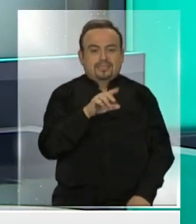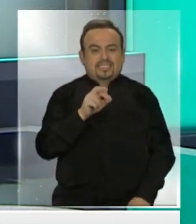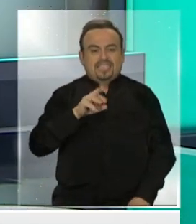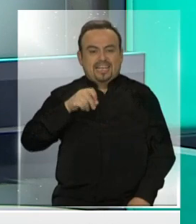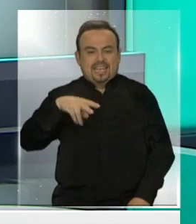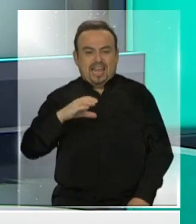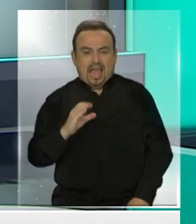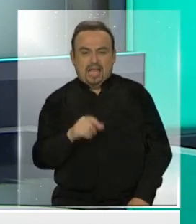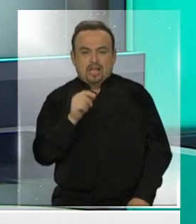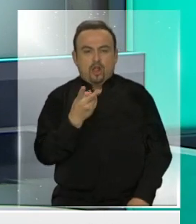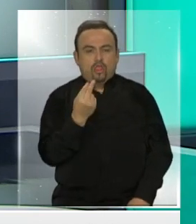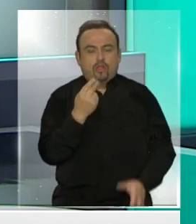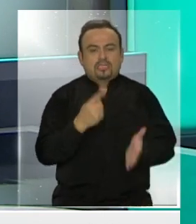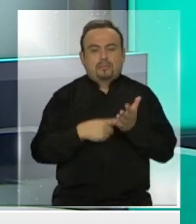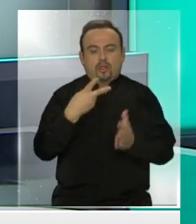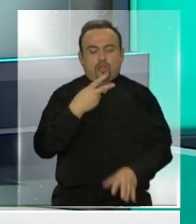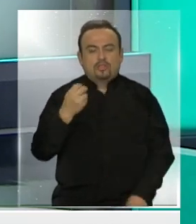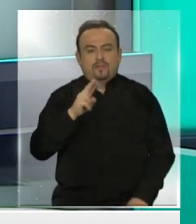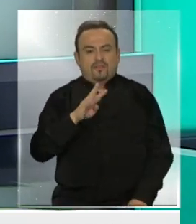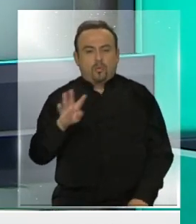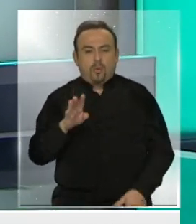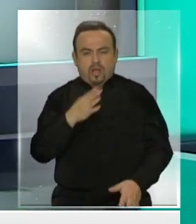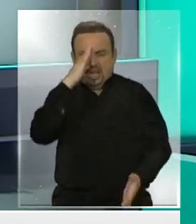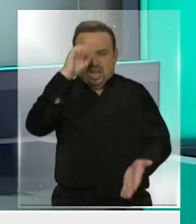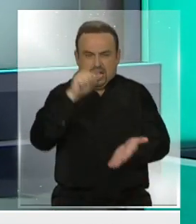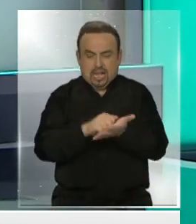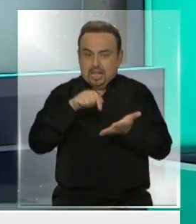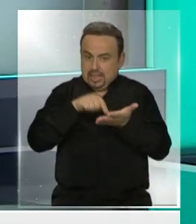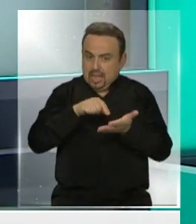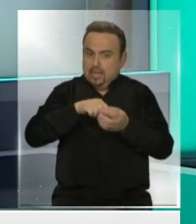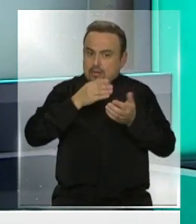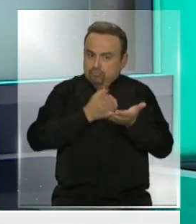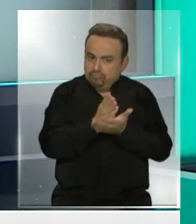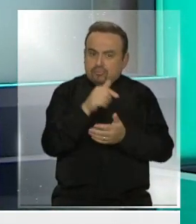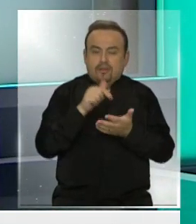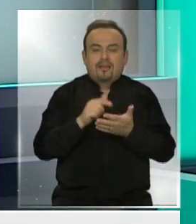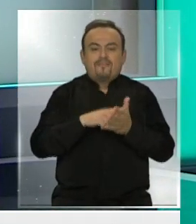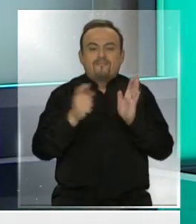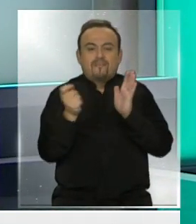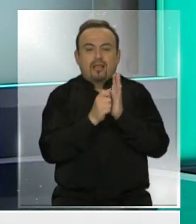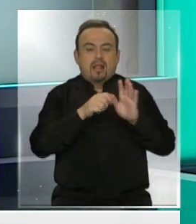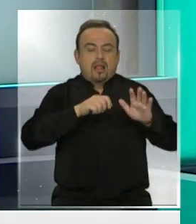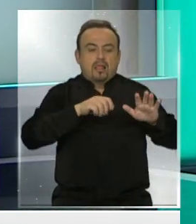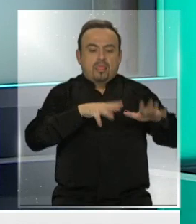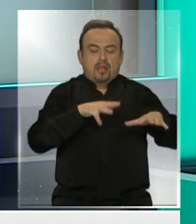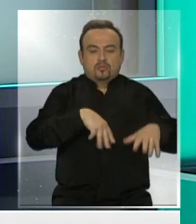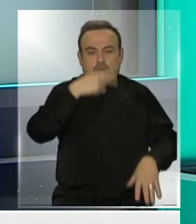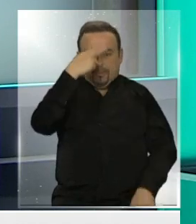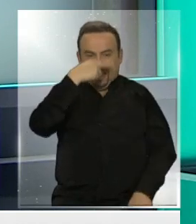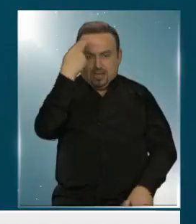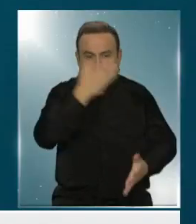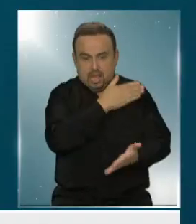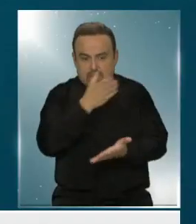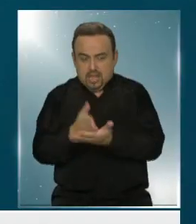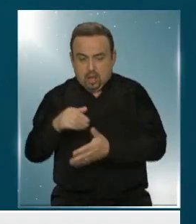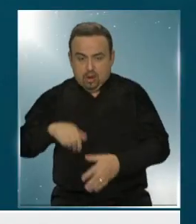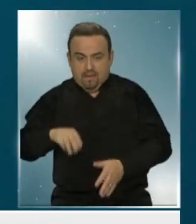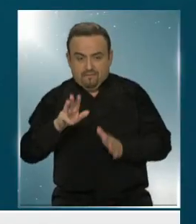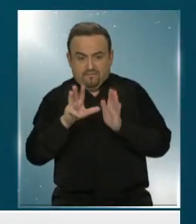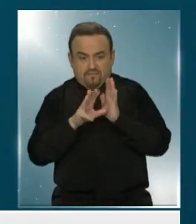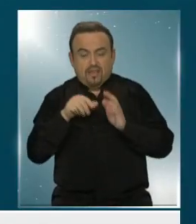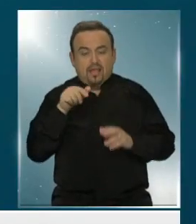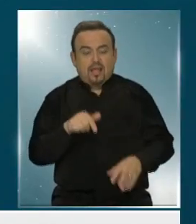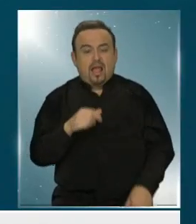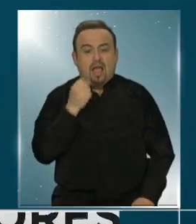12.224 reclamos tienen que ver con el periodo de pandemia comienzan a ser captados el día 19 marzo 19 marzo hasta la fecha y básicamente